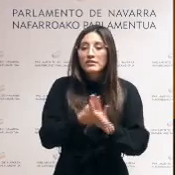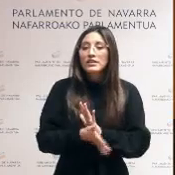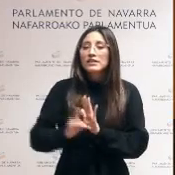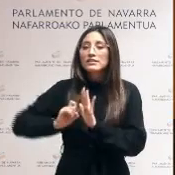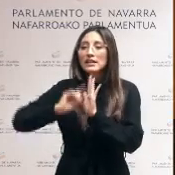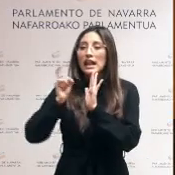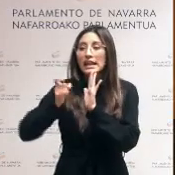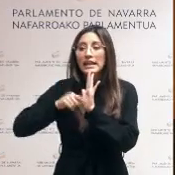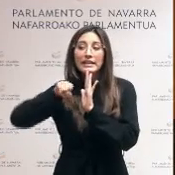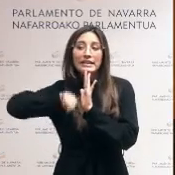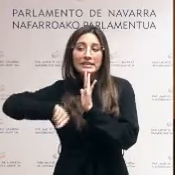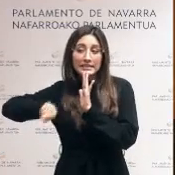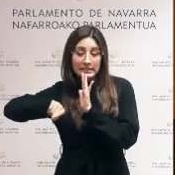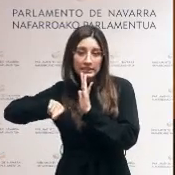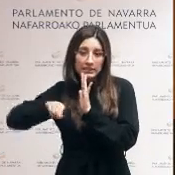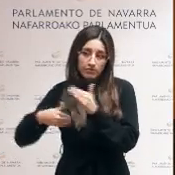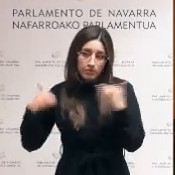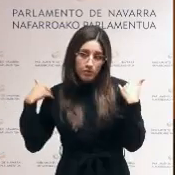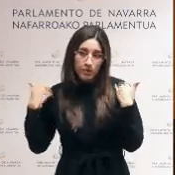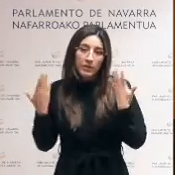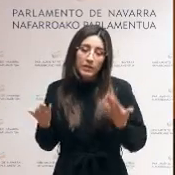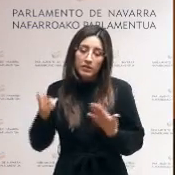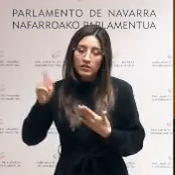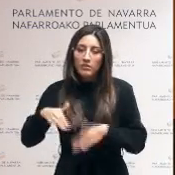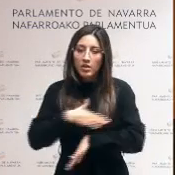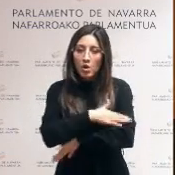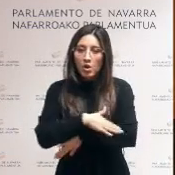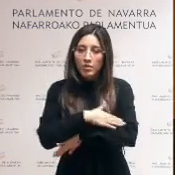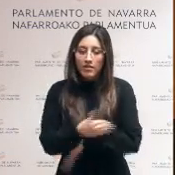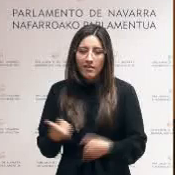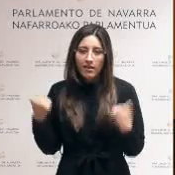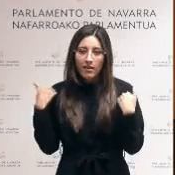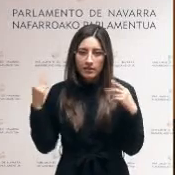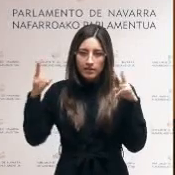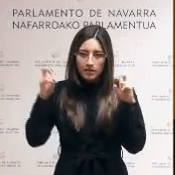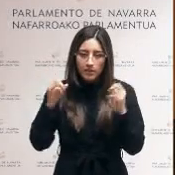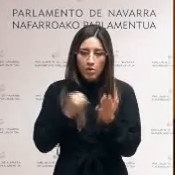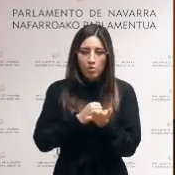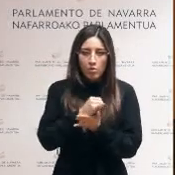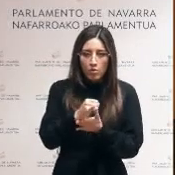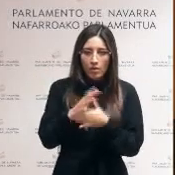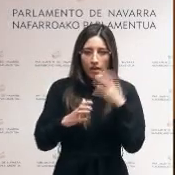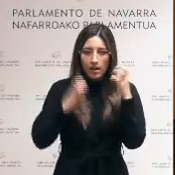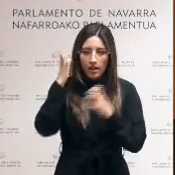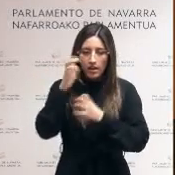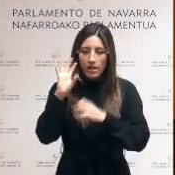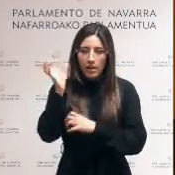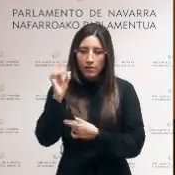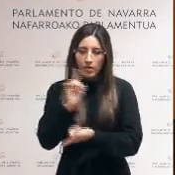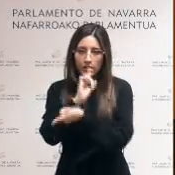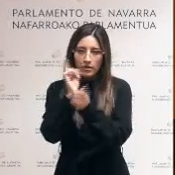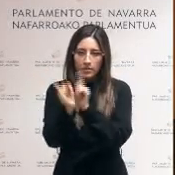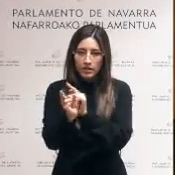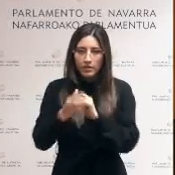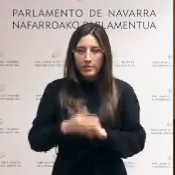a usted, pero esto es lo que le importa a su Gobierno, la agricultura, ganadería y el cambio climático. Escuchar